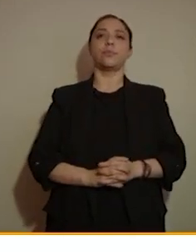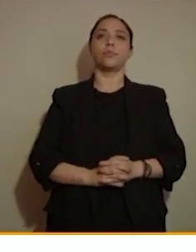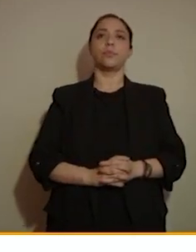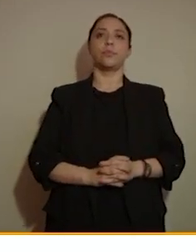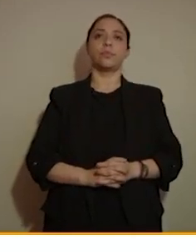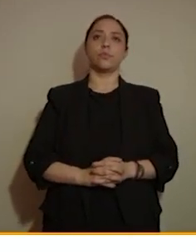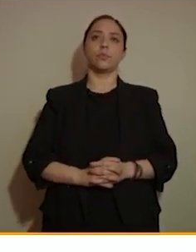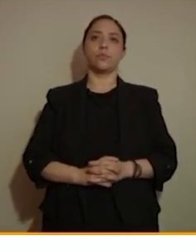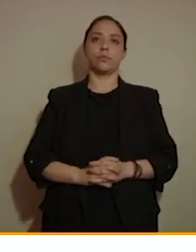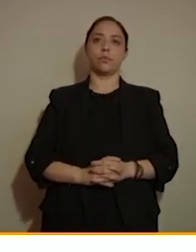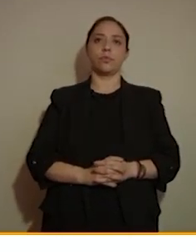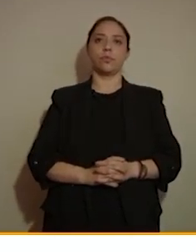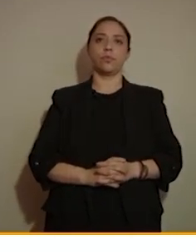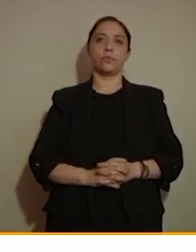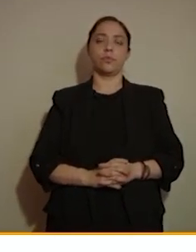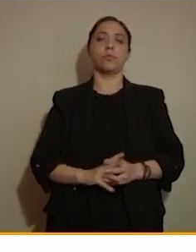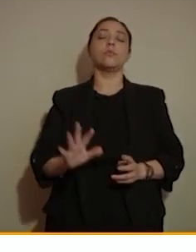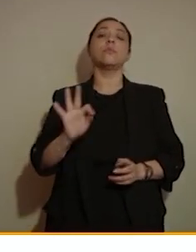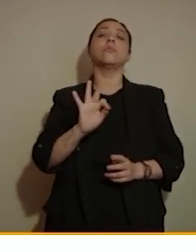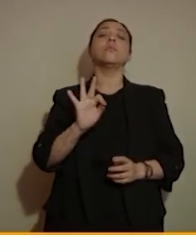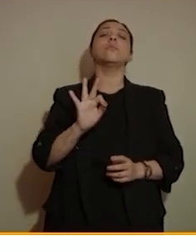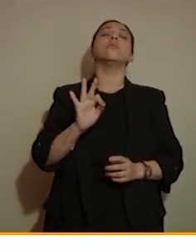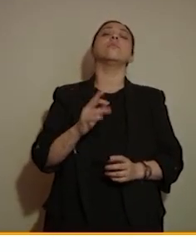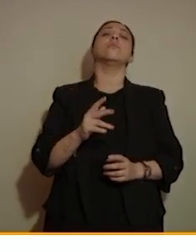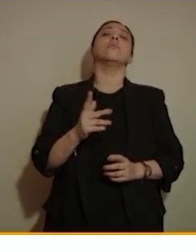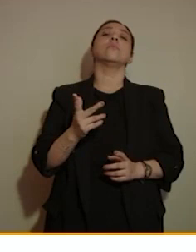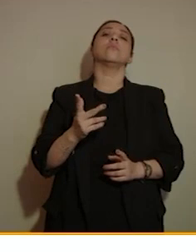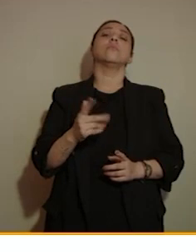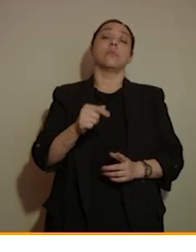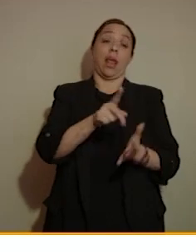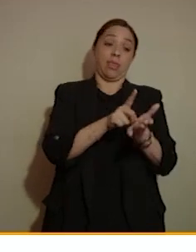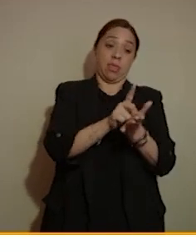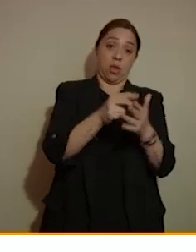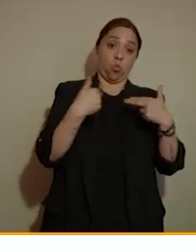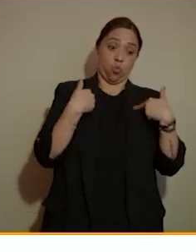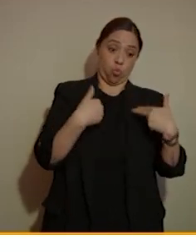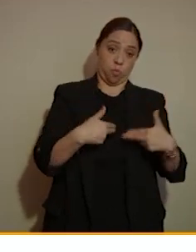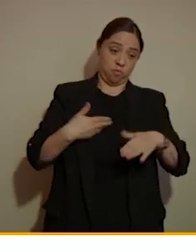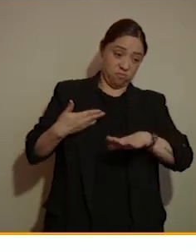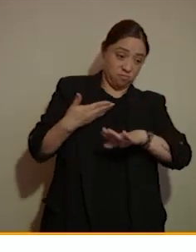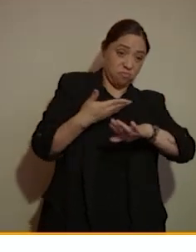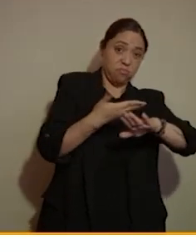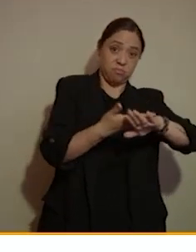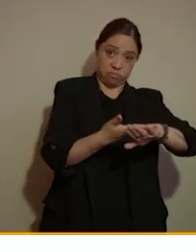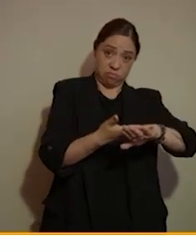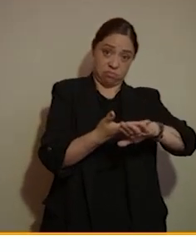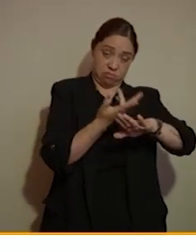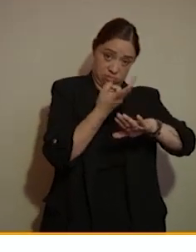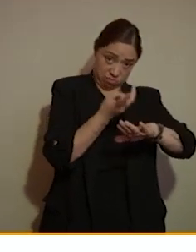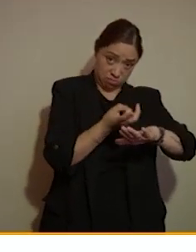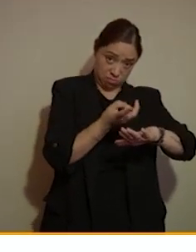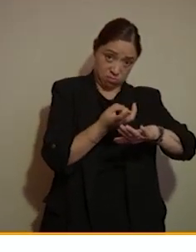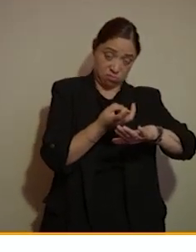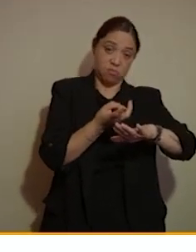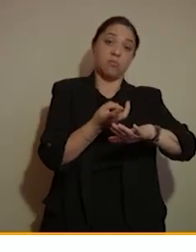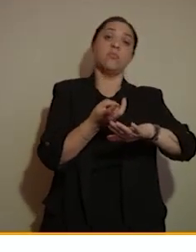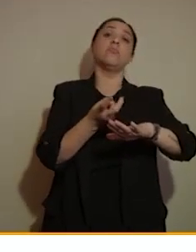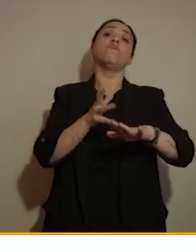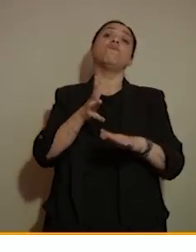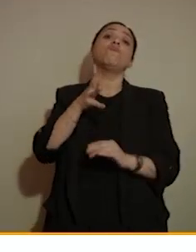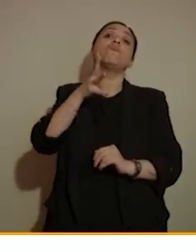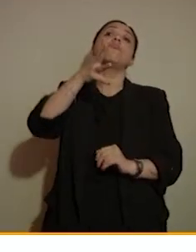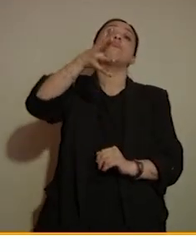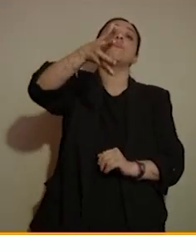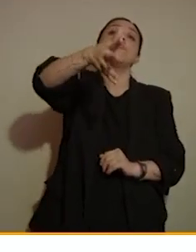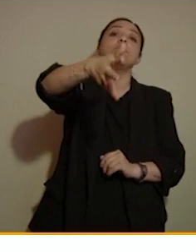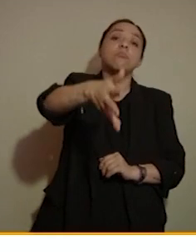El hecho de afectar negativamente a los derechos humanos tiene a largo plazo